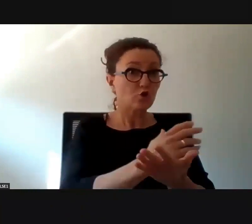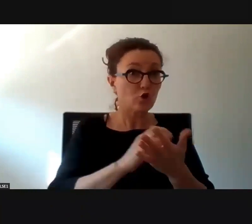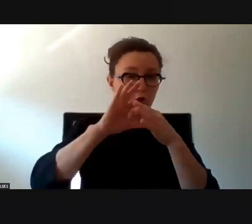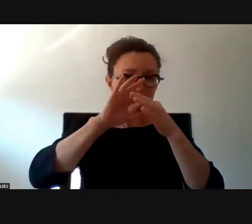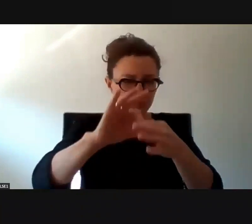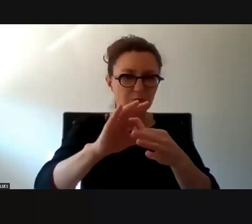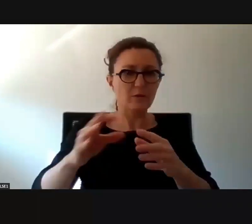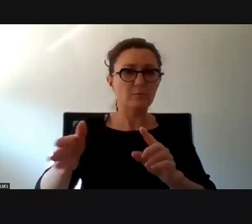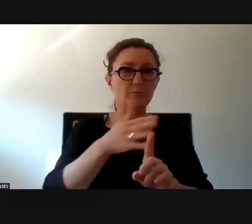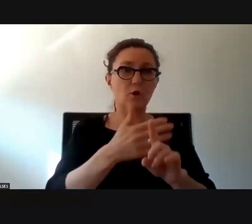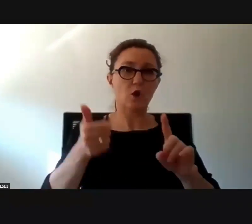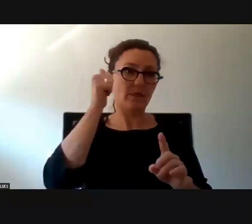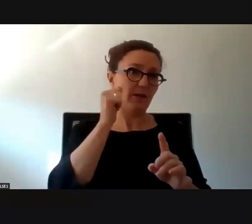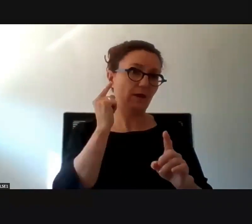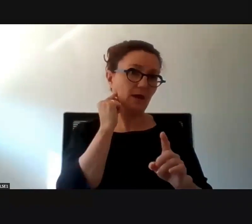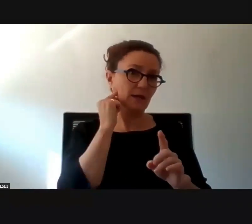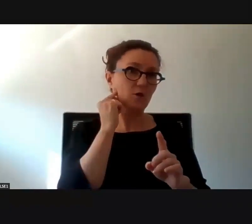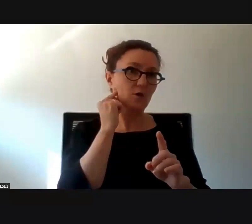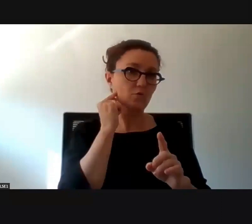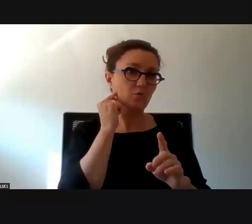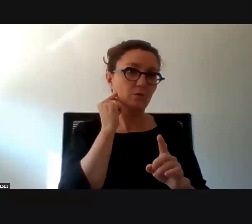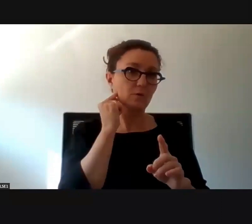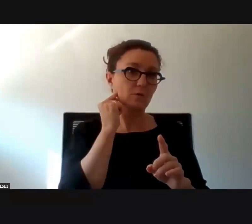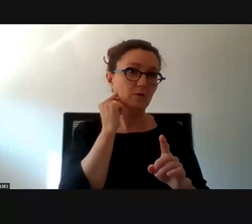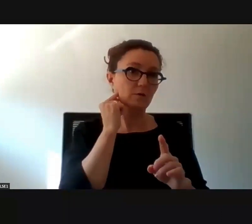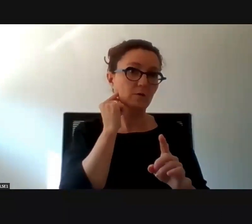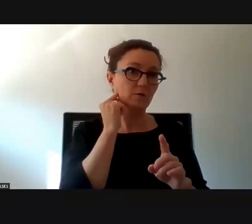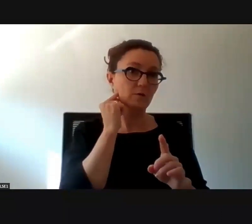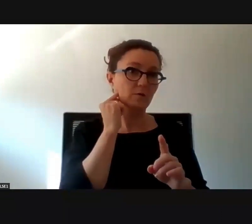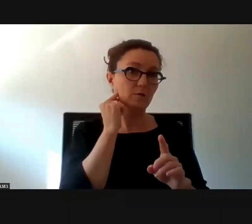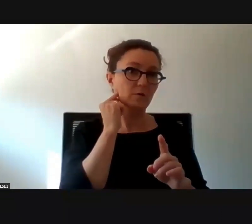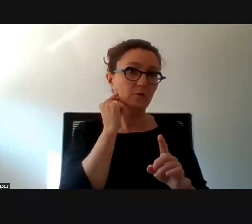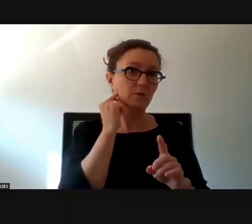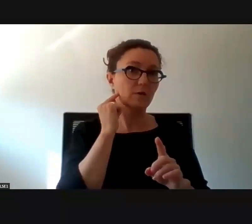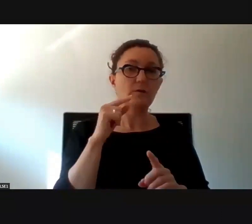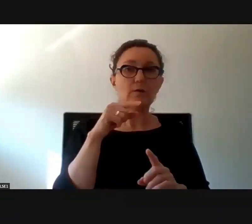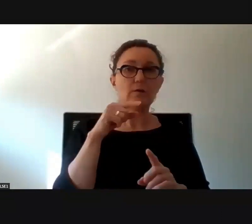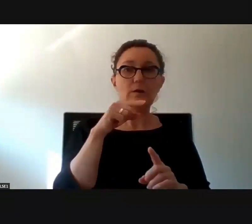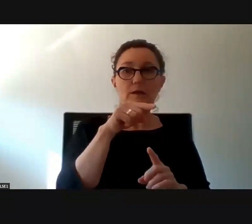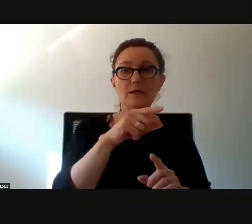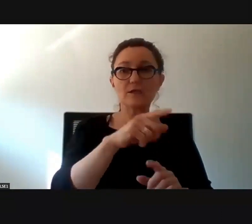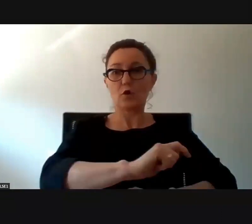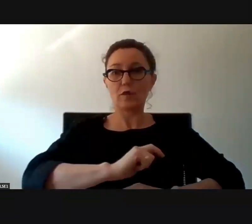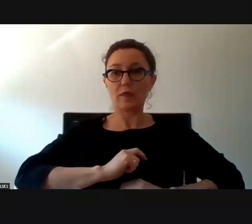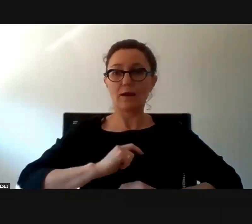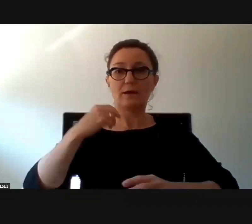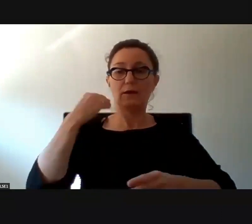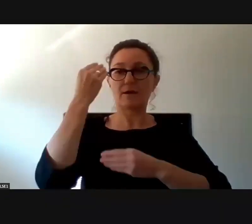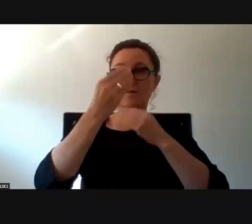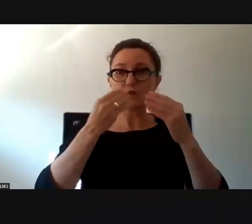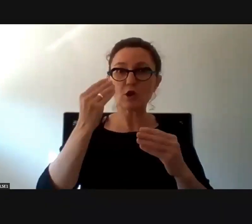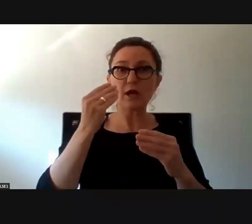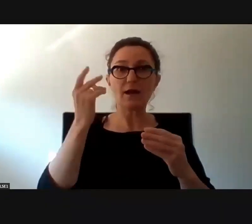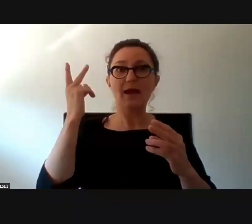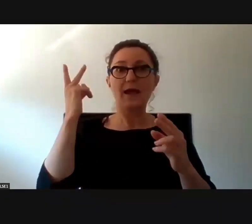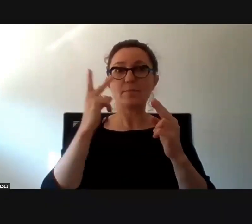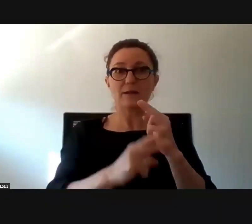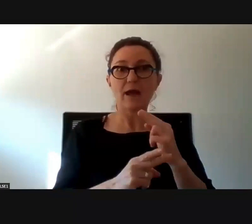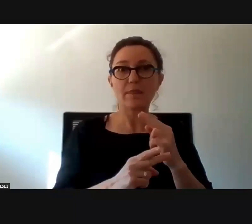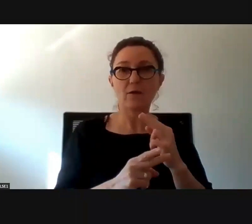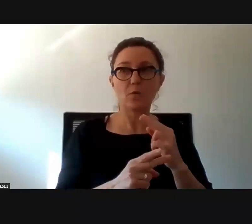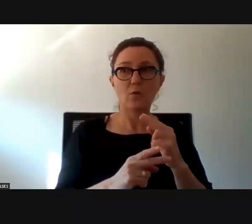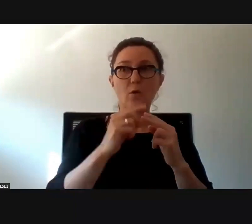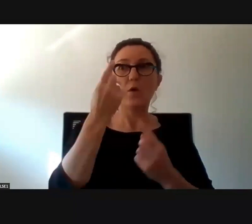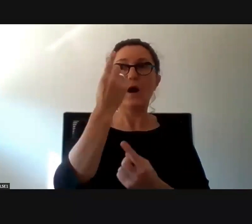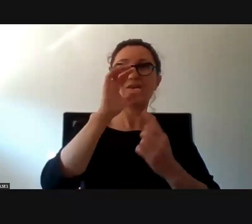género. Y eso no ha cuestionado, ni ha hecho reflexionar, ni ha meditado a ninguno de los Estados